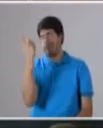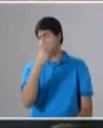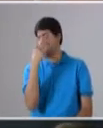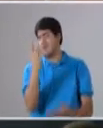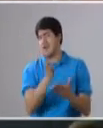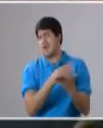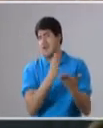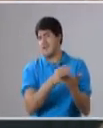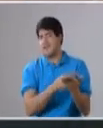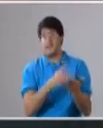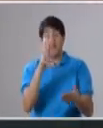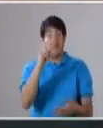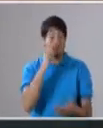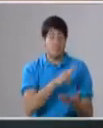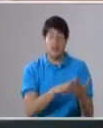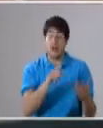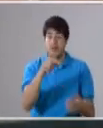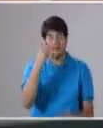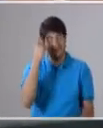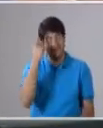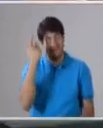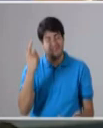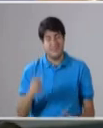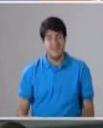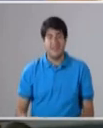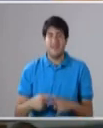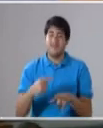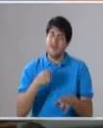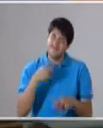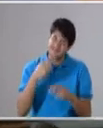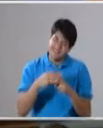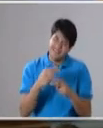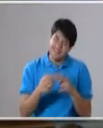Dios. Pero viera que a mí me cuesta a veces, hombre.